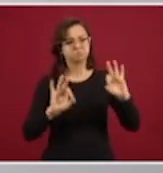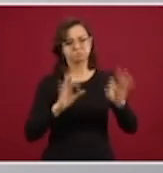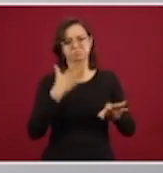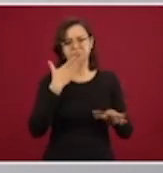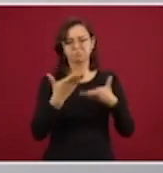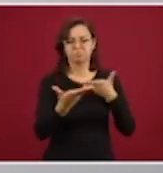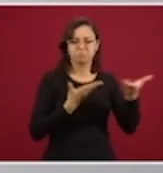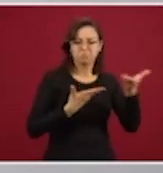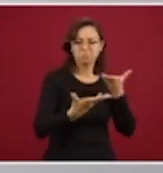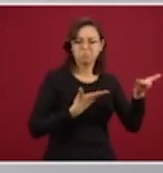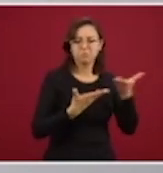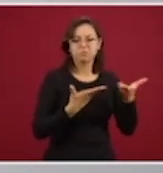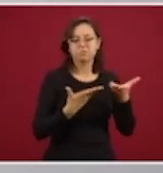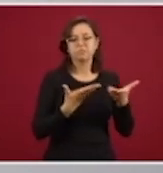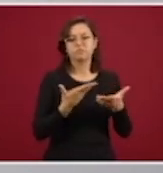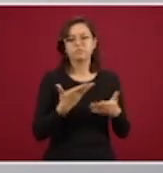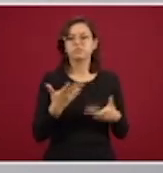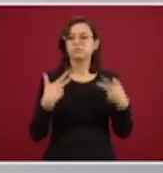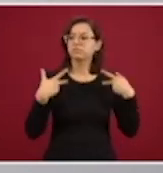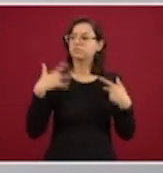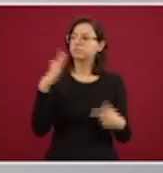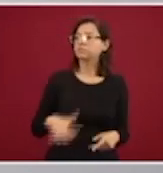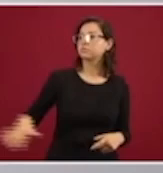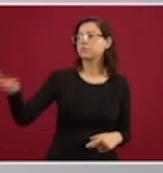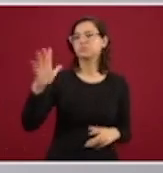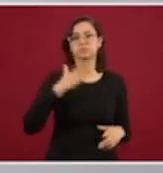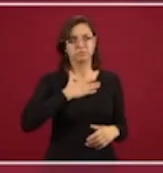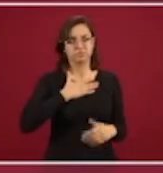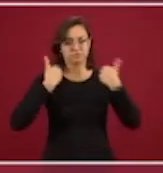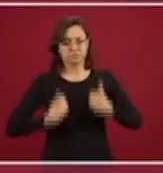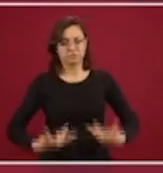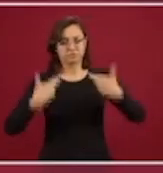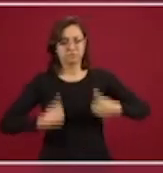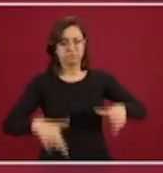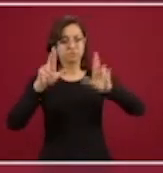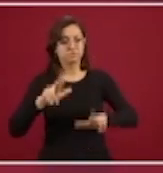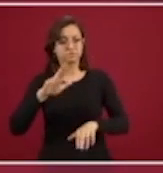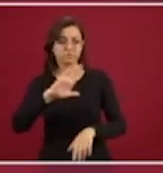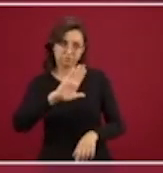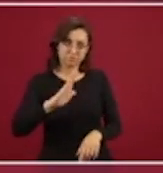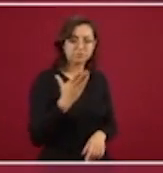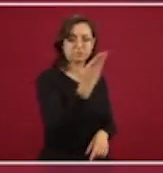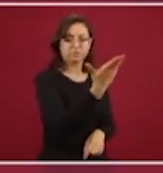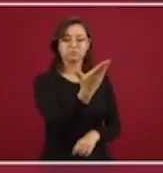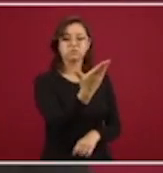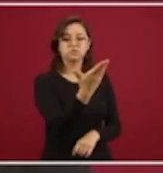para pedirle en nombre del pueblo de México que nos ayuden